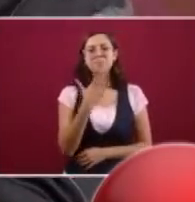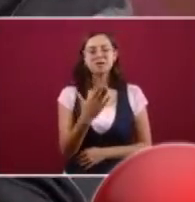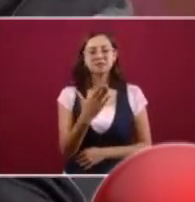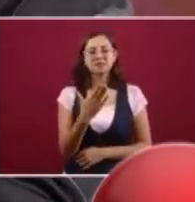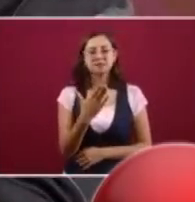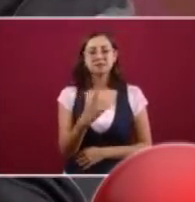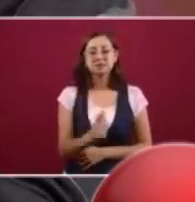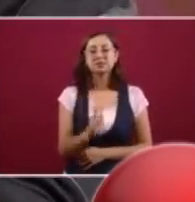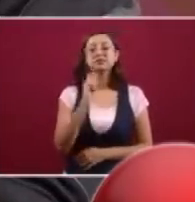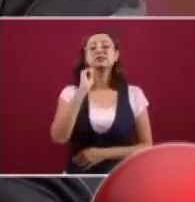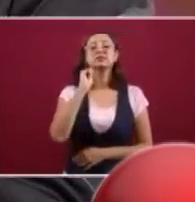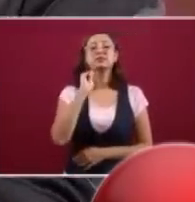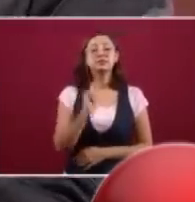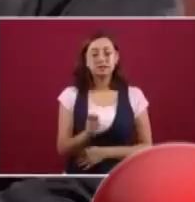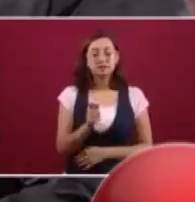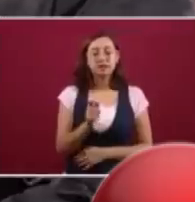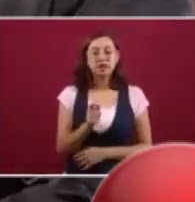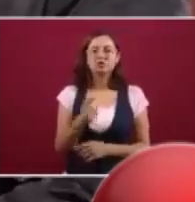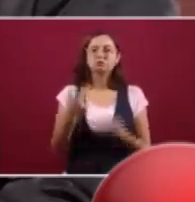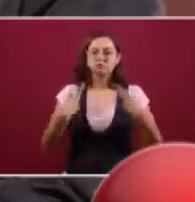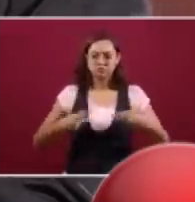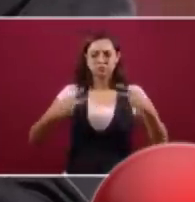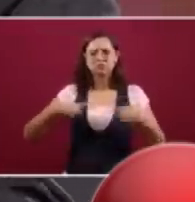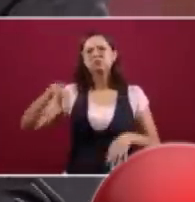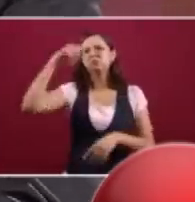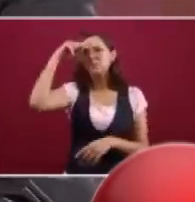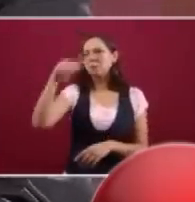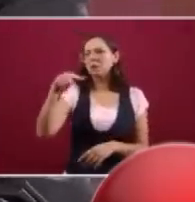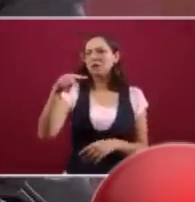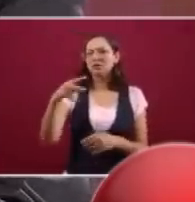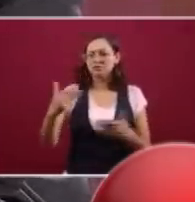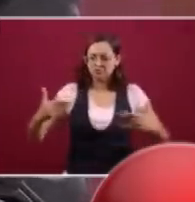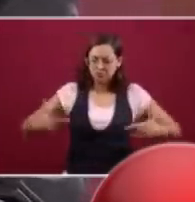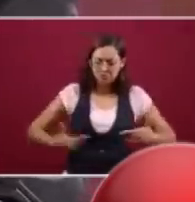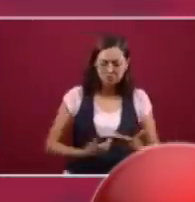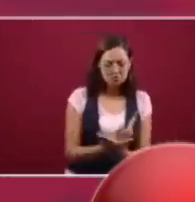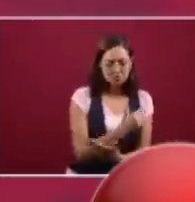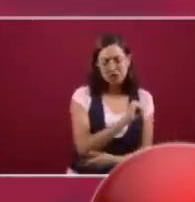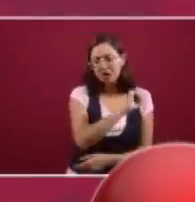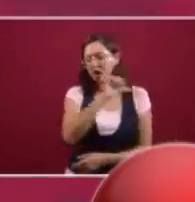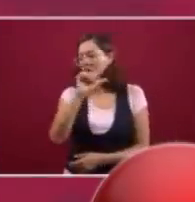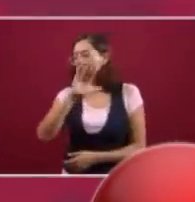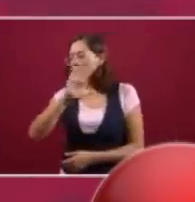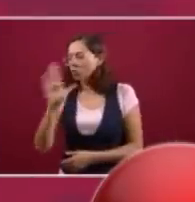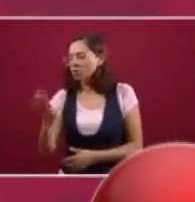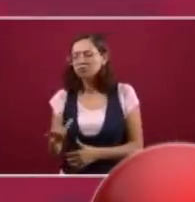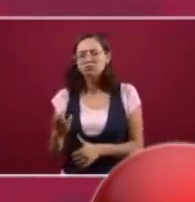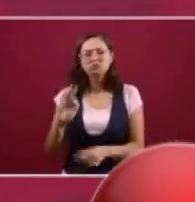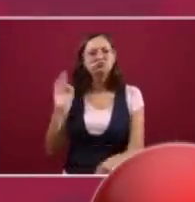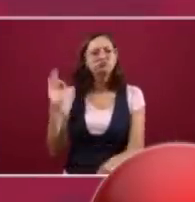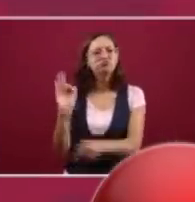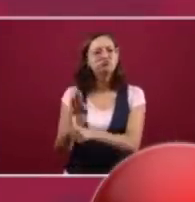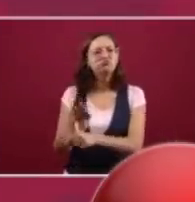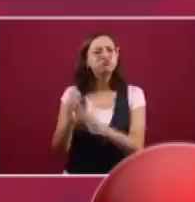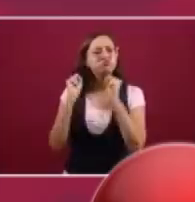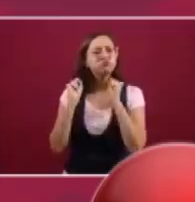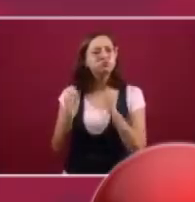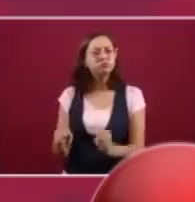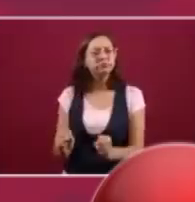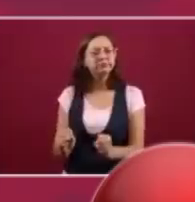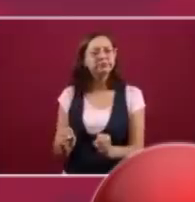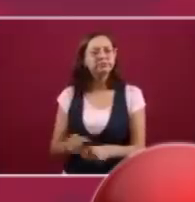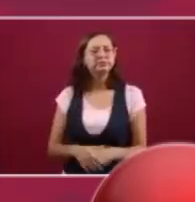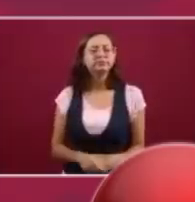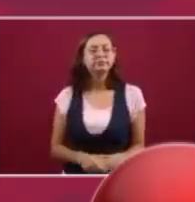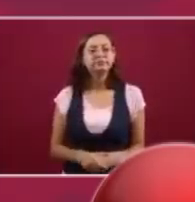tenga seguridad desde que nace hasta que muere. Ese es